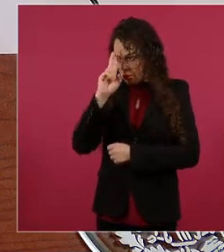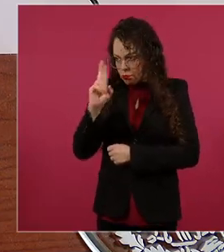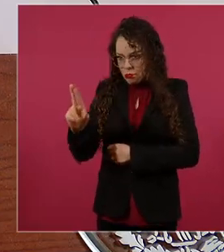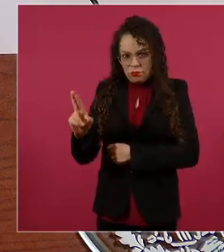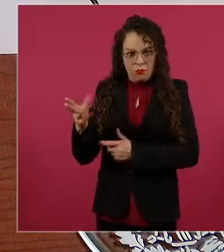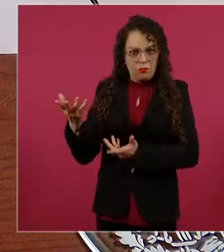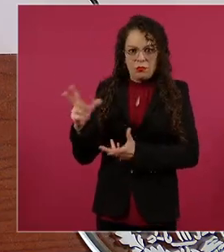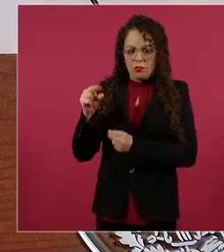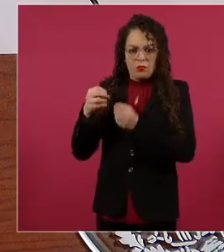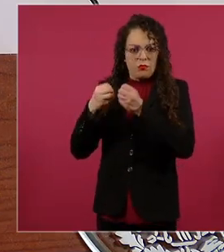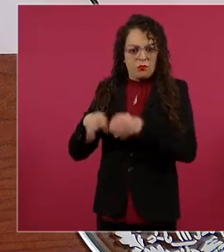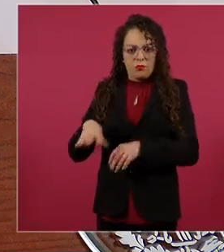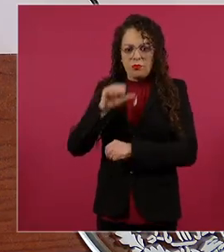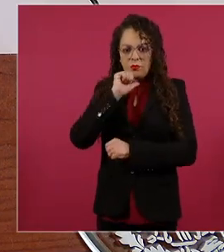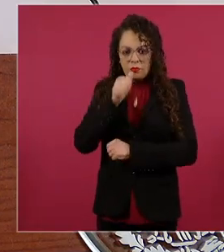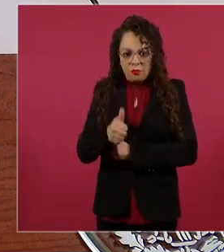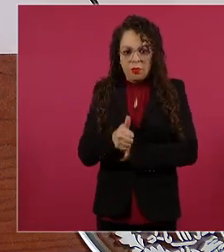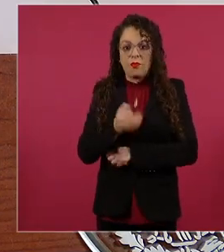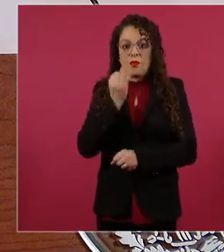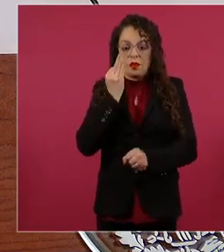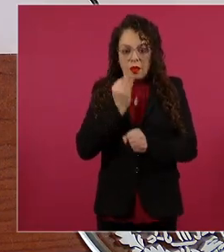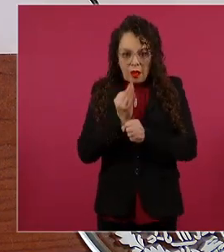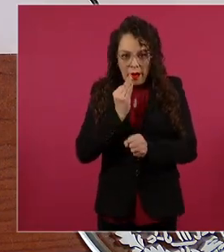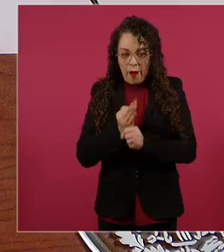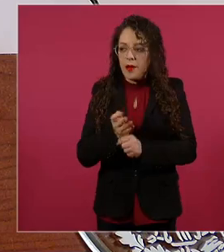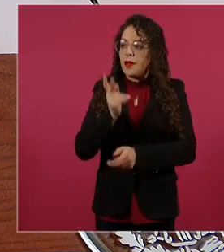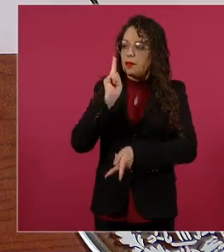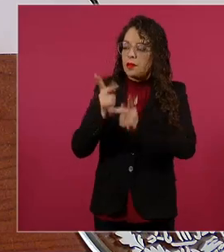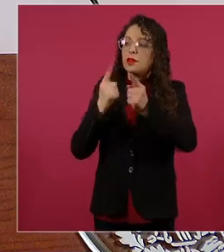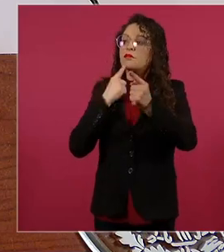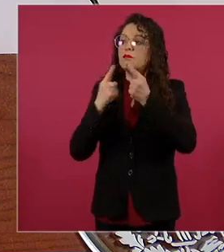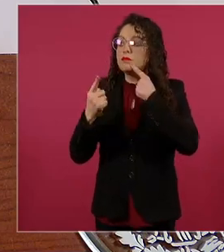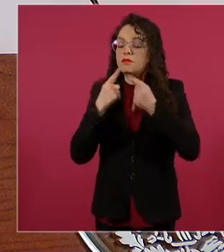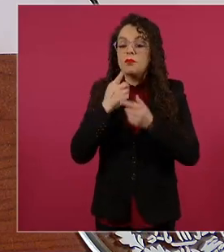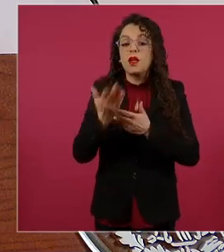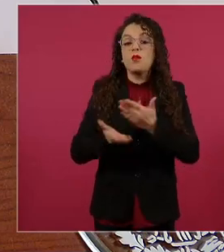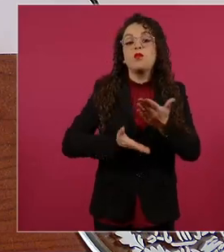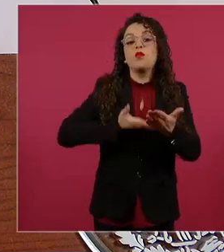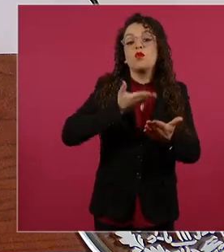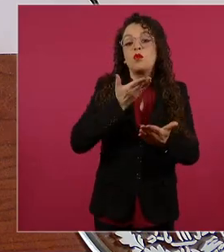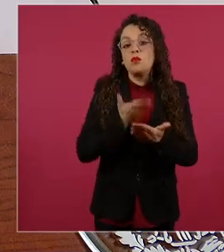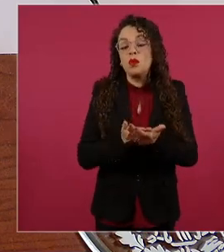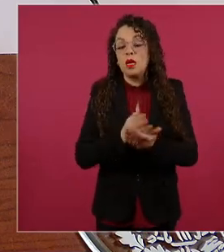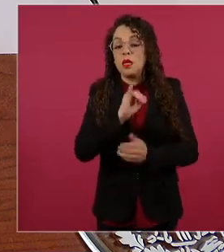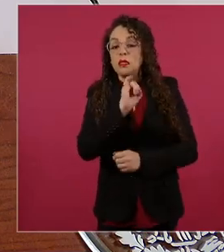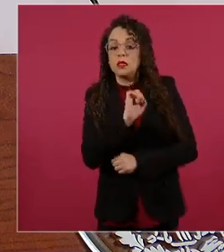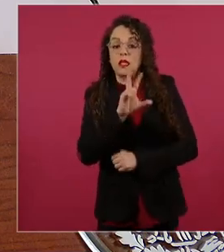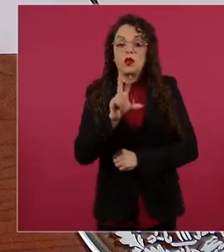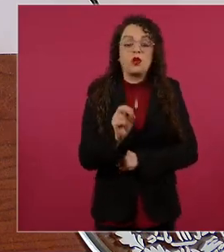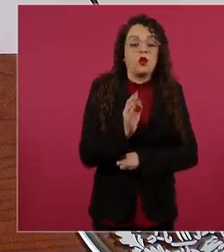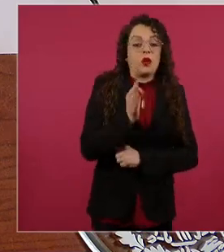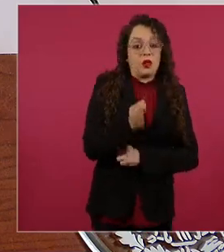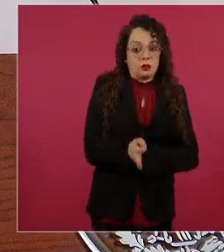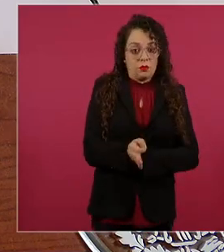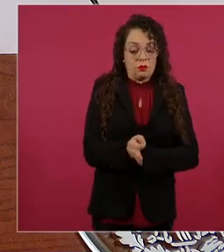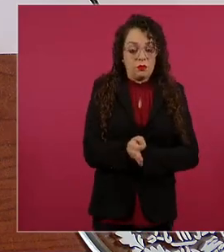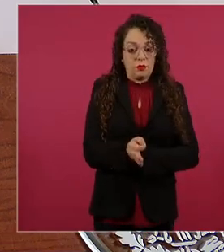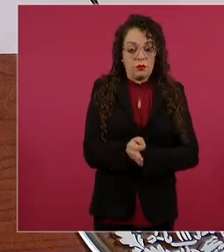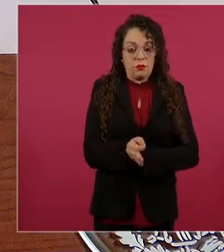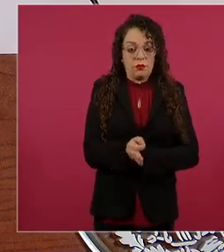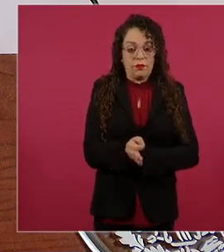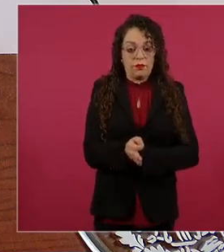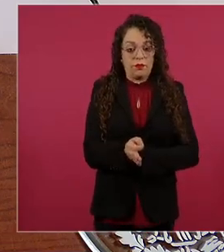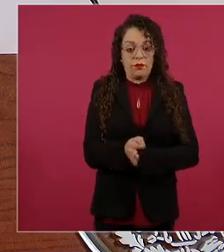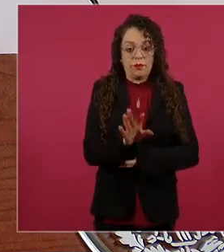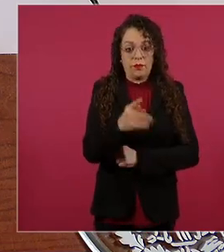construyendo las propuestas. Una parte fundamental puede ser efectivamente a partir de la construcción